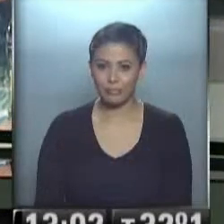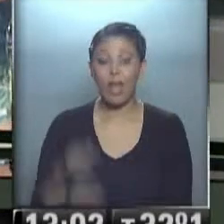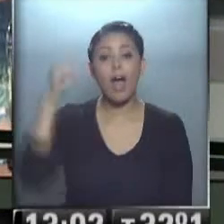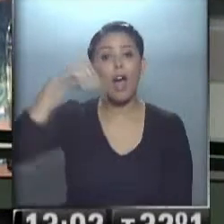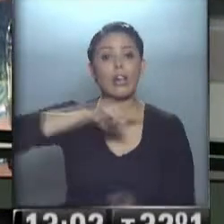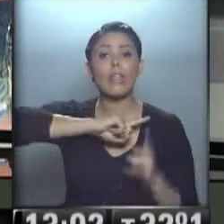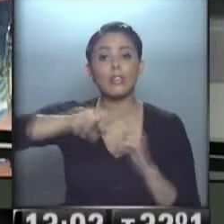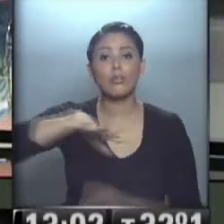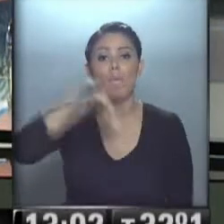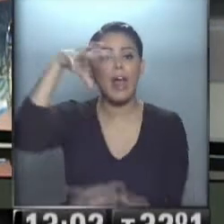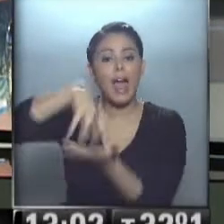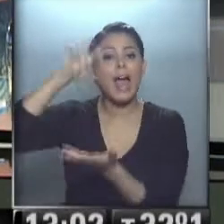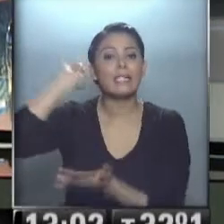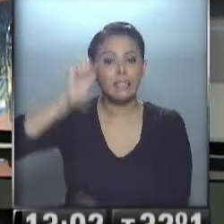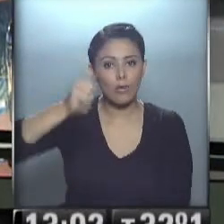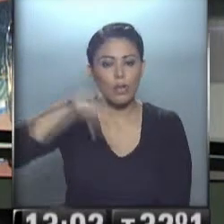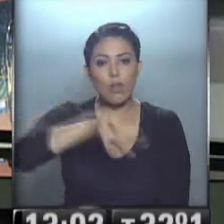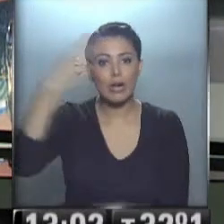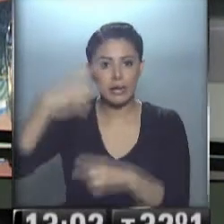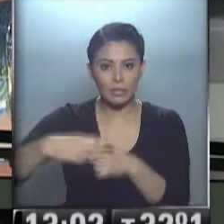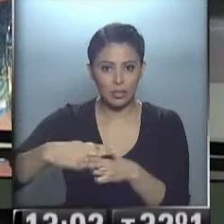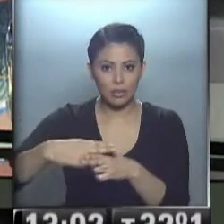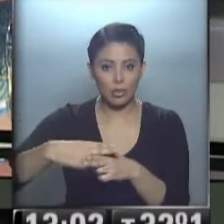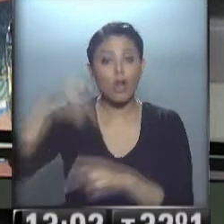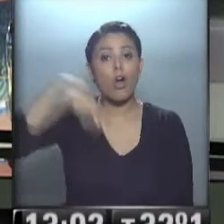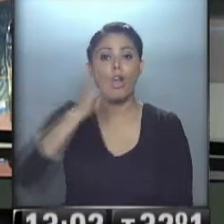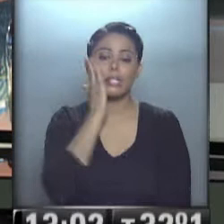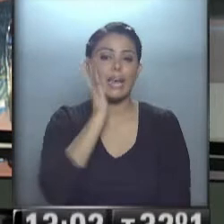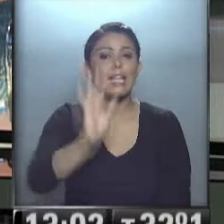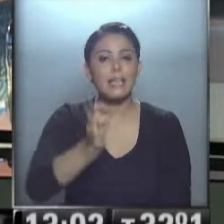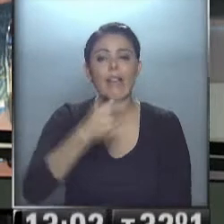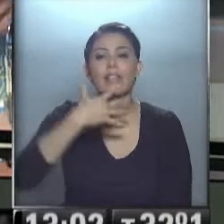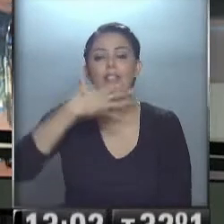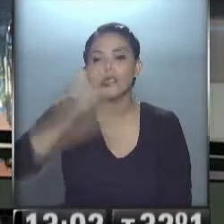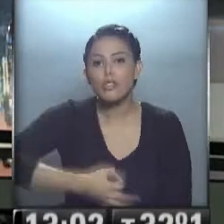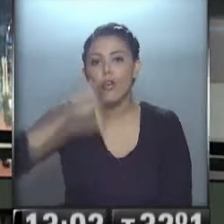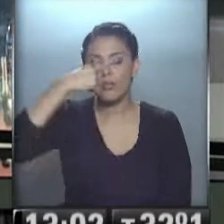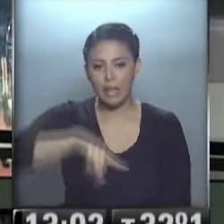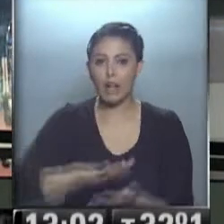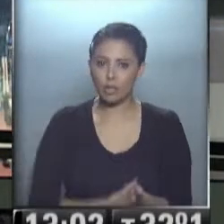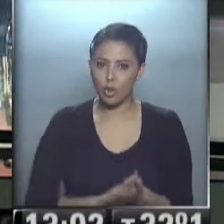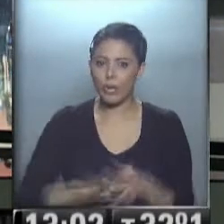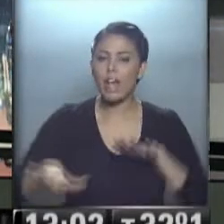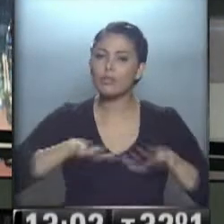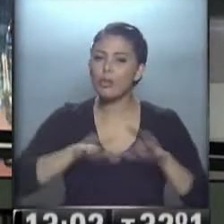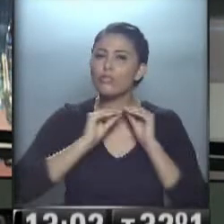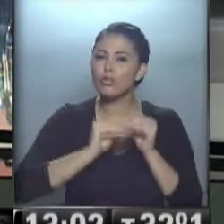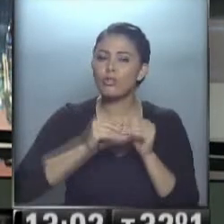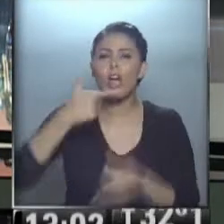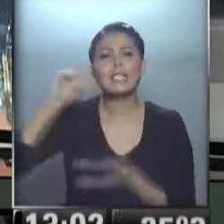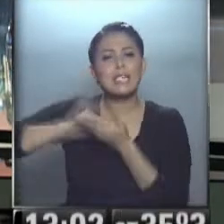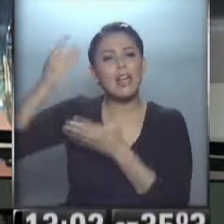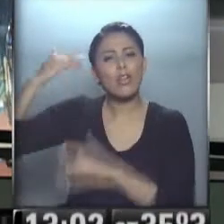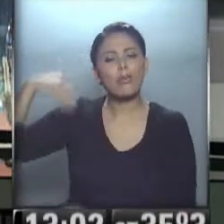Nos trasladamos a los tribunales federales de Retiro porque durante esta tarde se va a conocer el veredicto vinculado con el caso de las coimas en el Senado